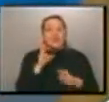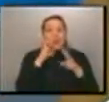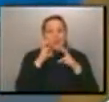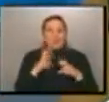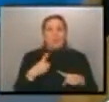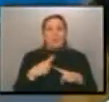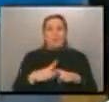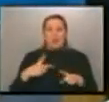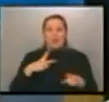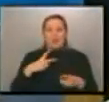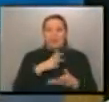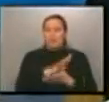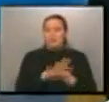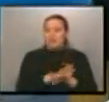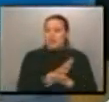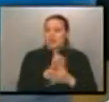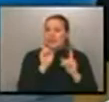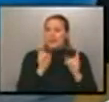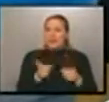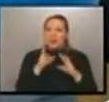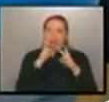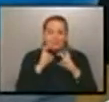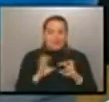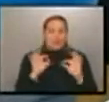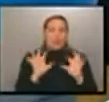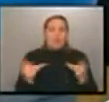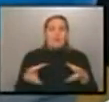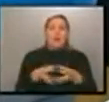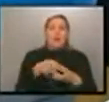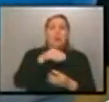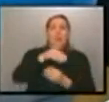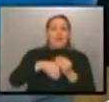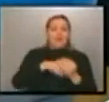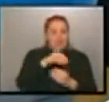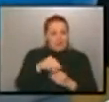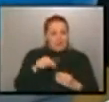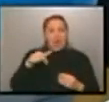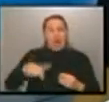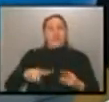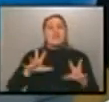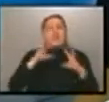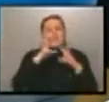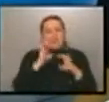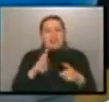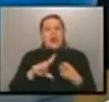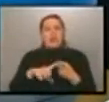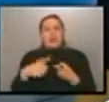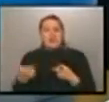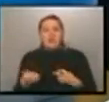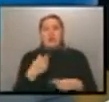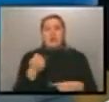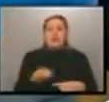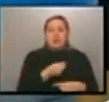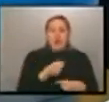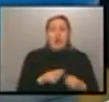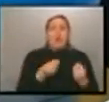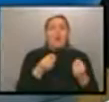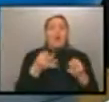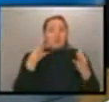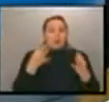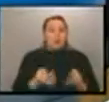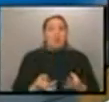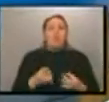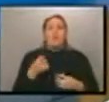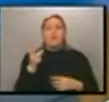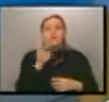enriquecimiento ilícito, también se investiga todo el círculo familiar. En este caso se está investigando a la mujer, a la suegra. ¿Cuál es el rol de esta